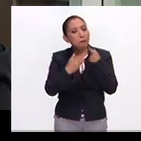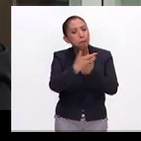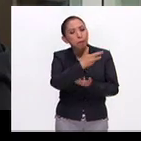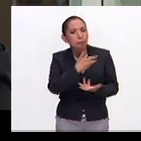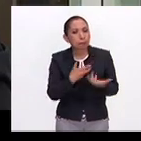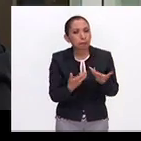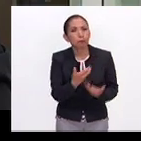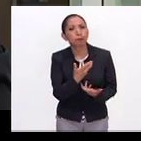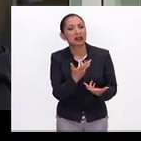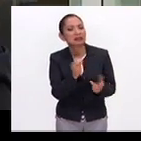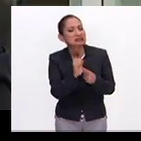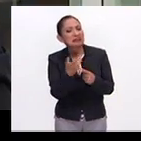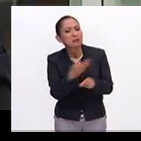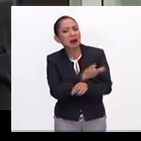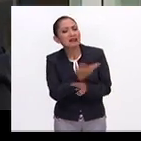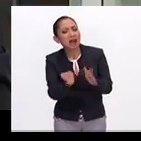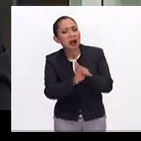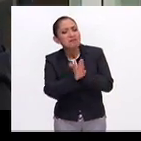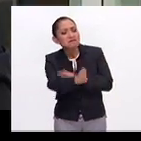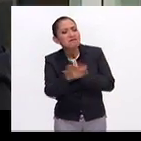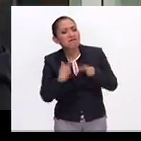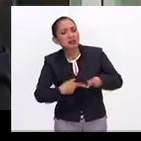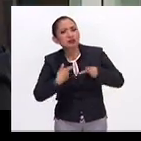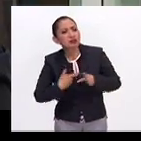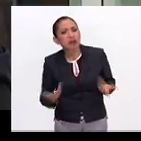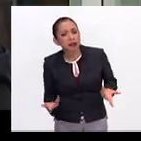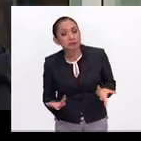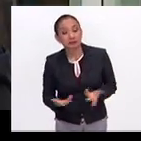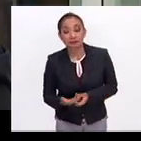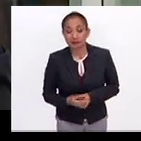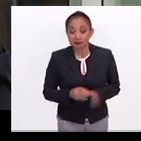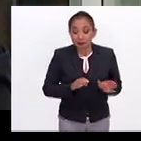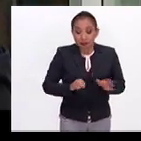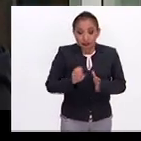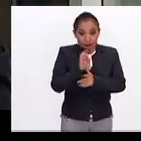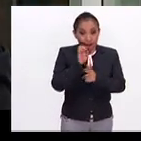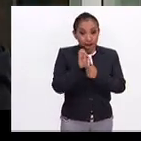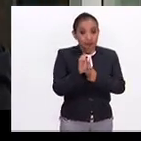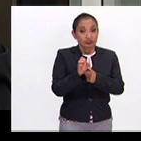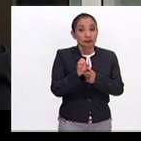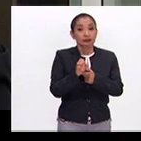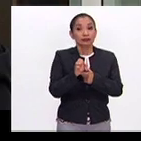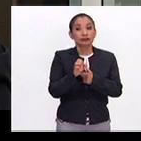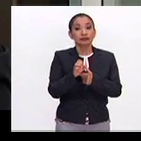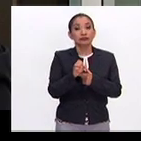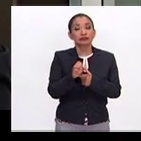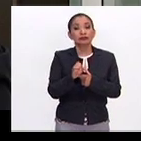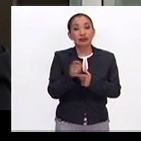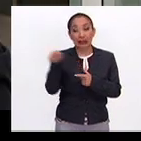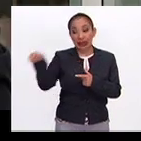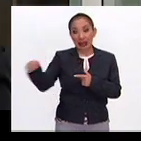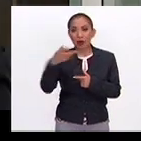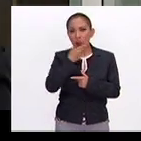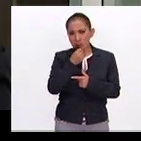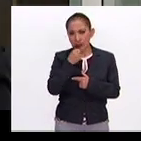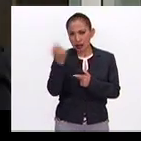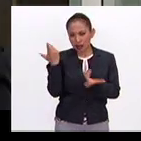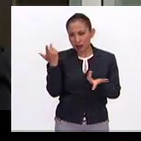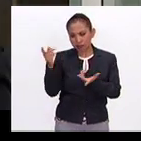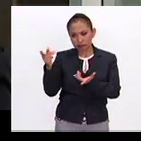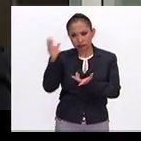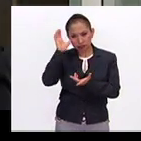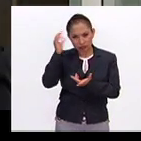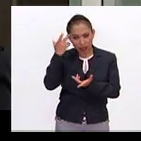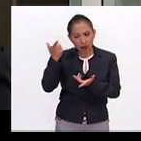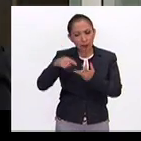de la situación de la inmigración. Entonces, cuando él empezó con la idea de hacer algo